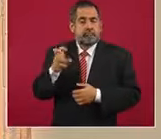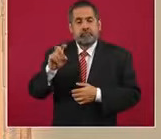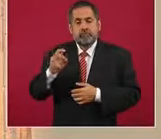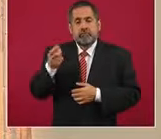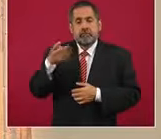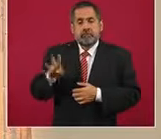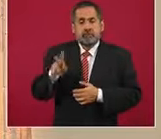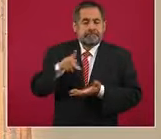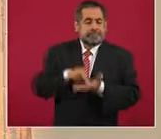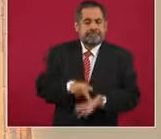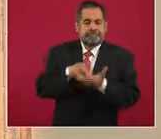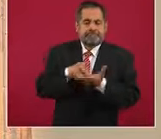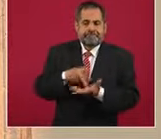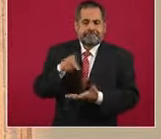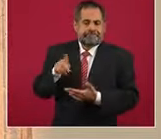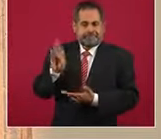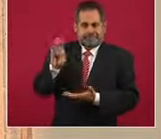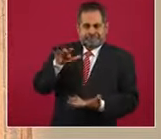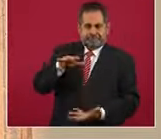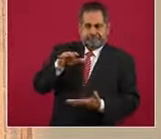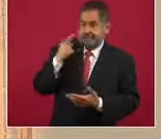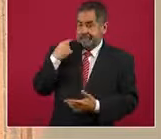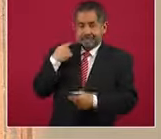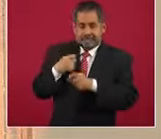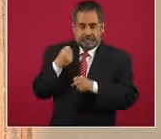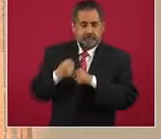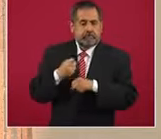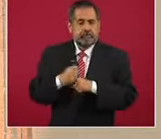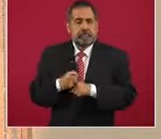235.439 kilogramos en lo que va del año,